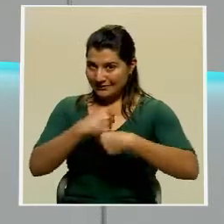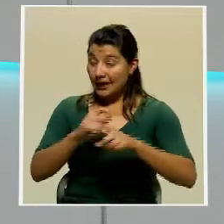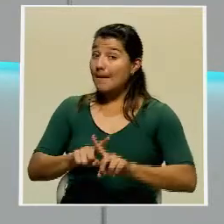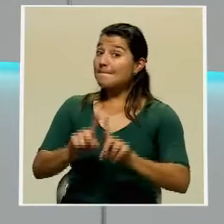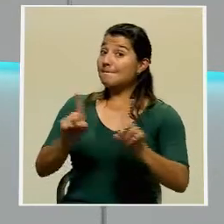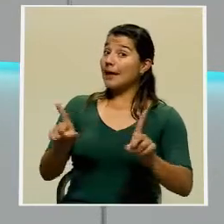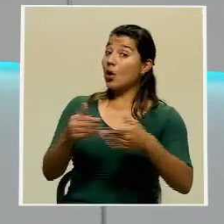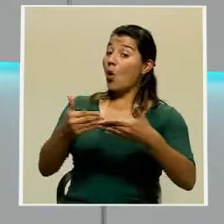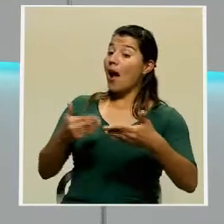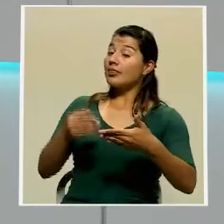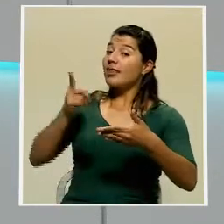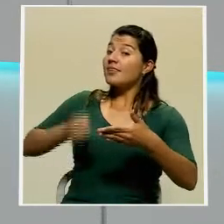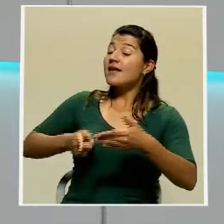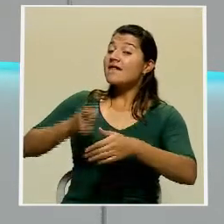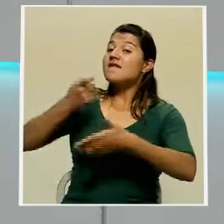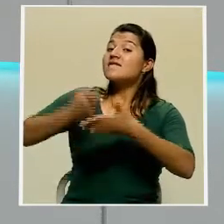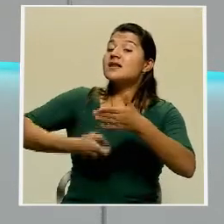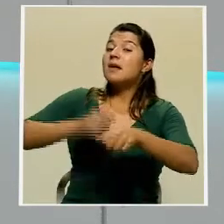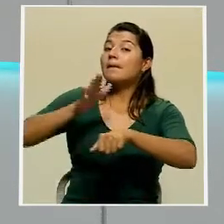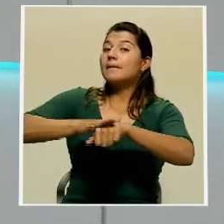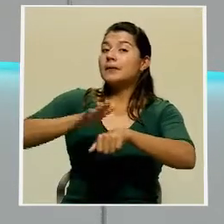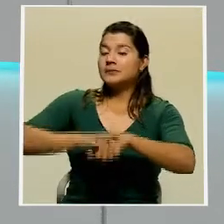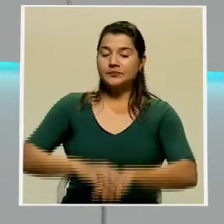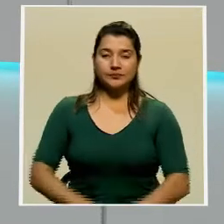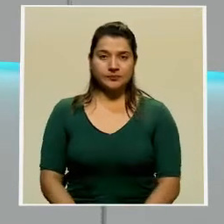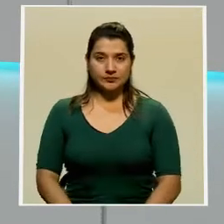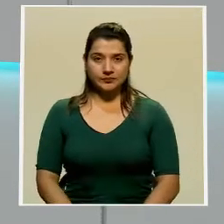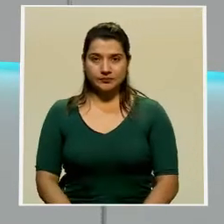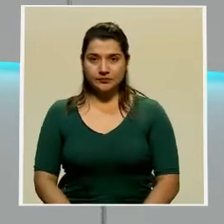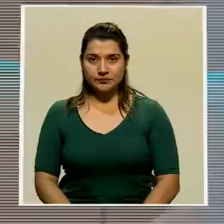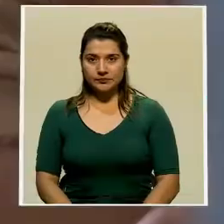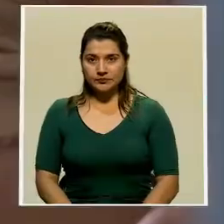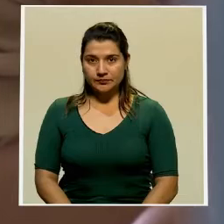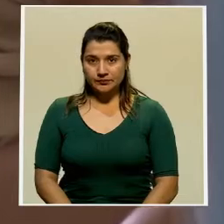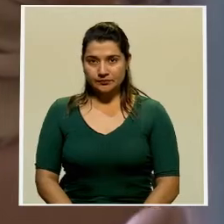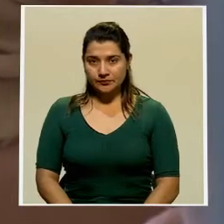siempre y cuando firmen un consentimiento informado.